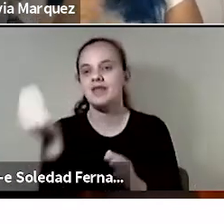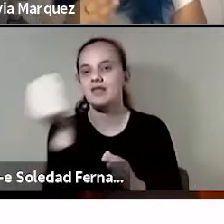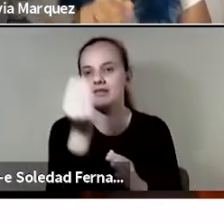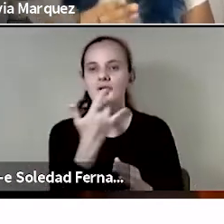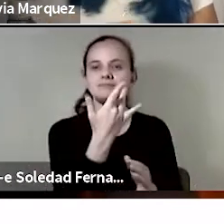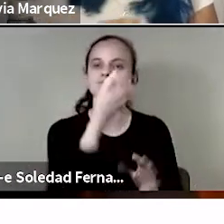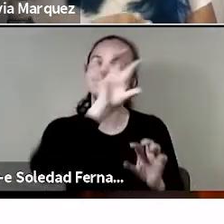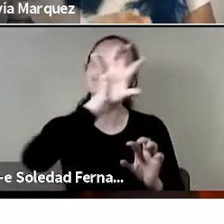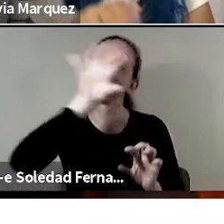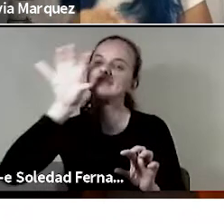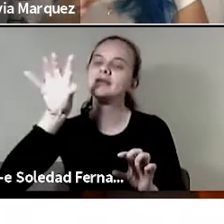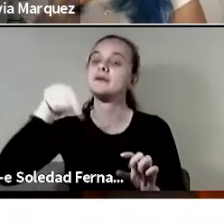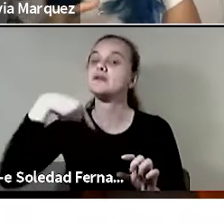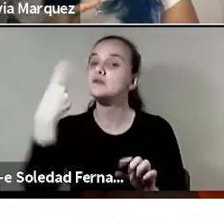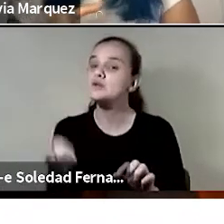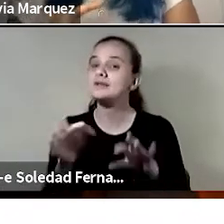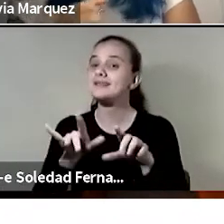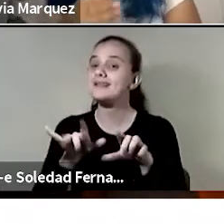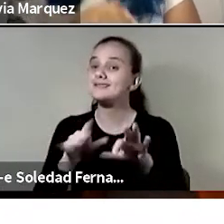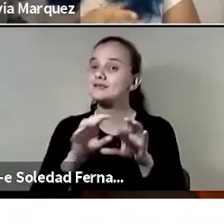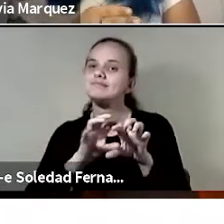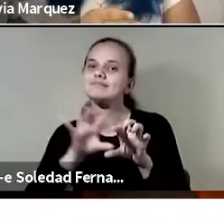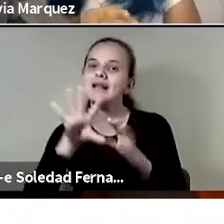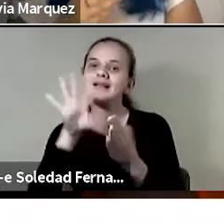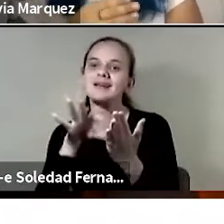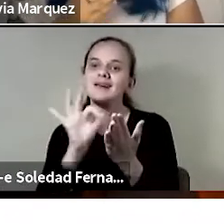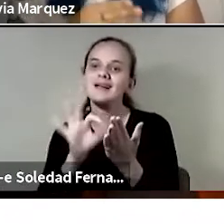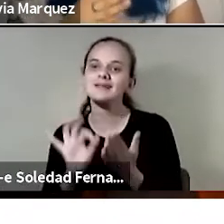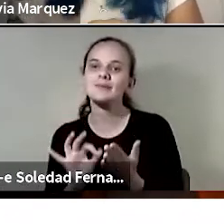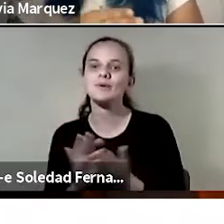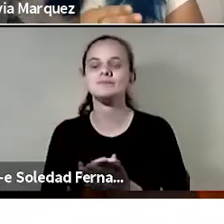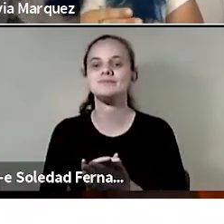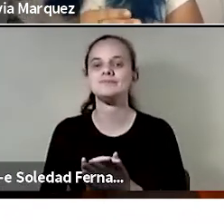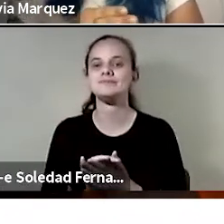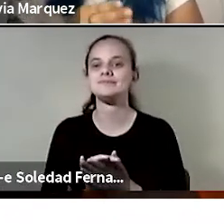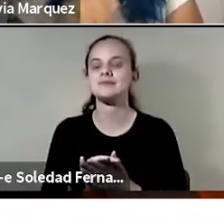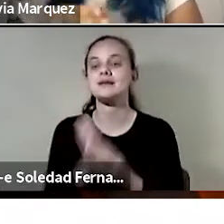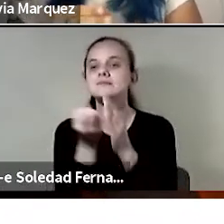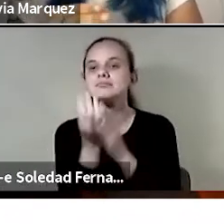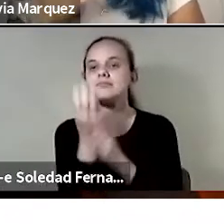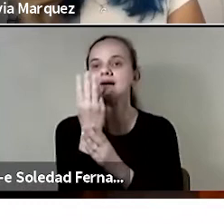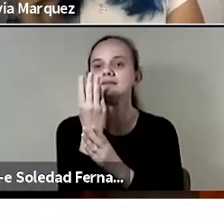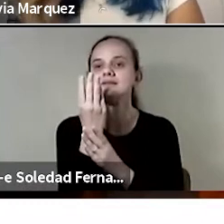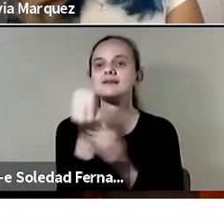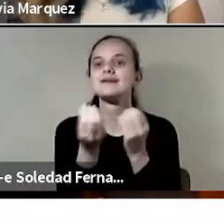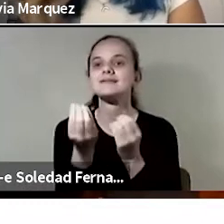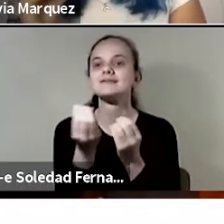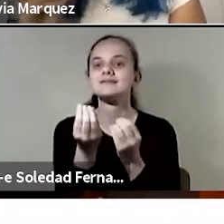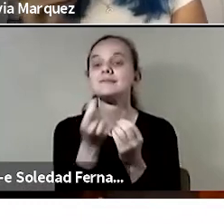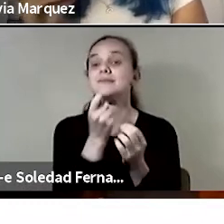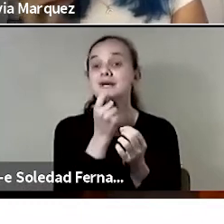describir o no describir todo lo que sea decoración es importante. El texto alternativo es lo